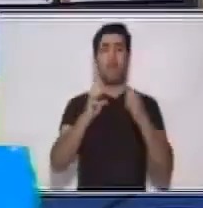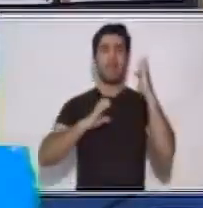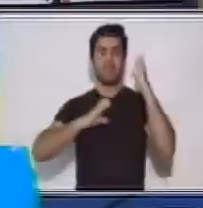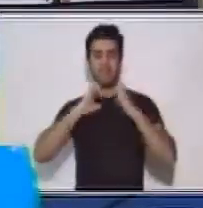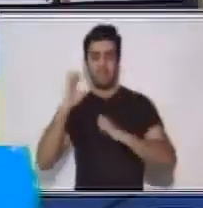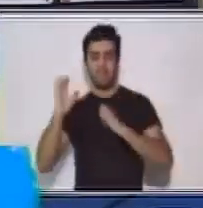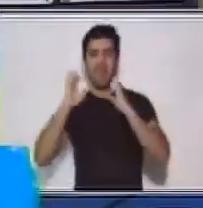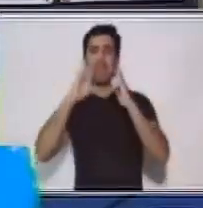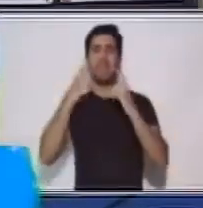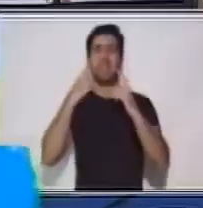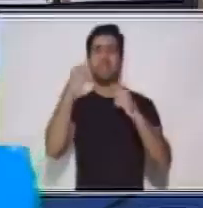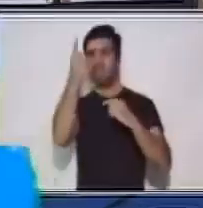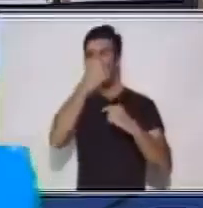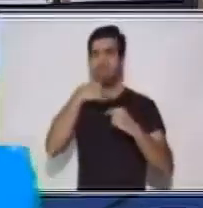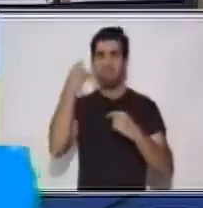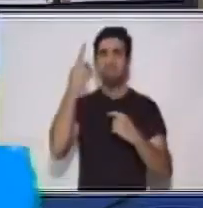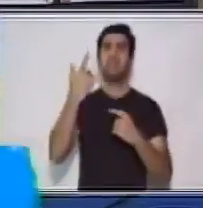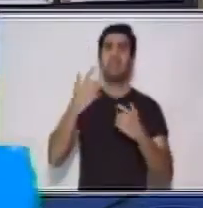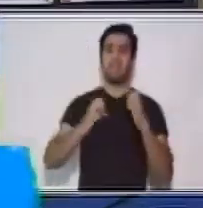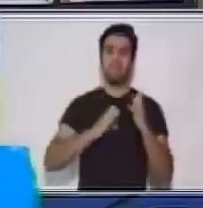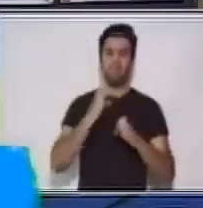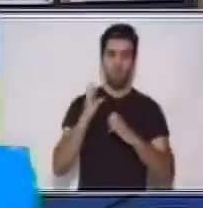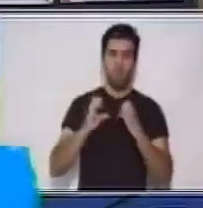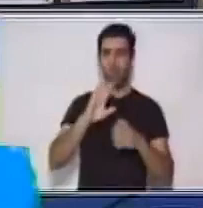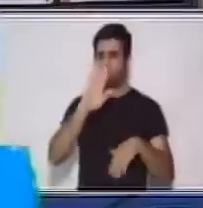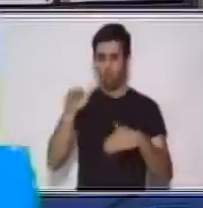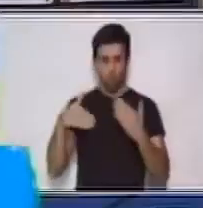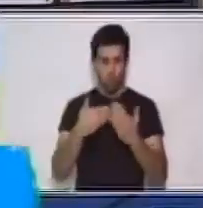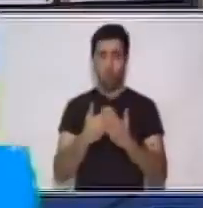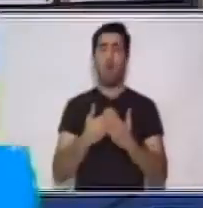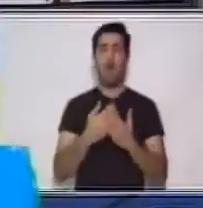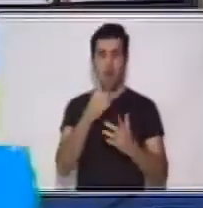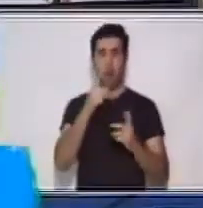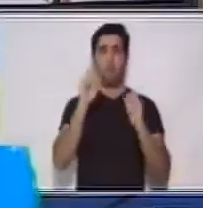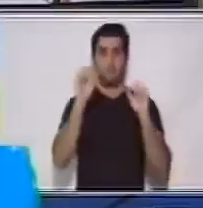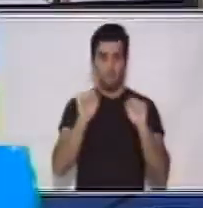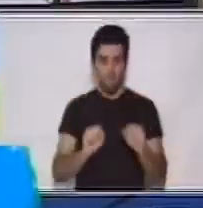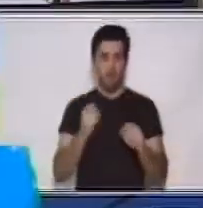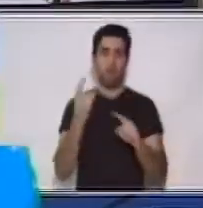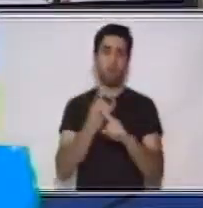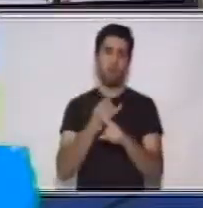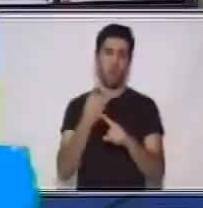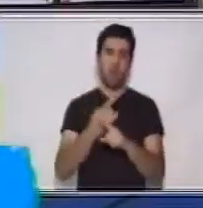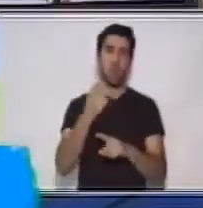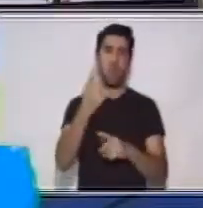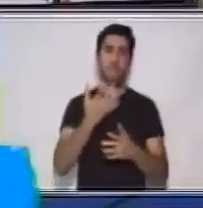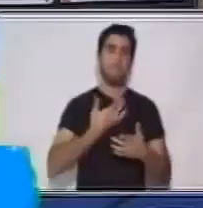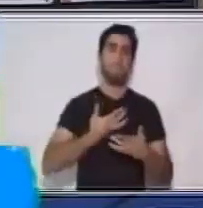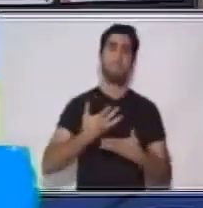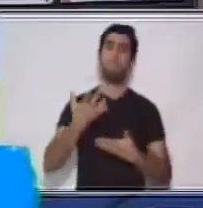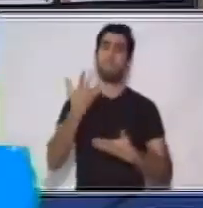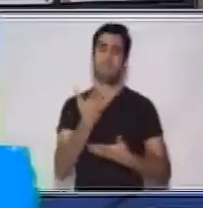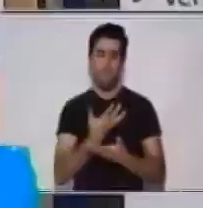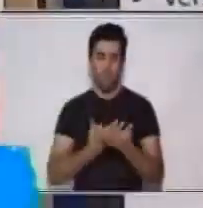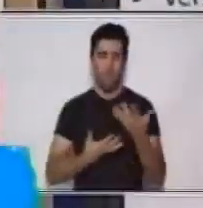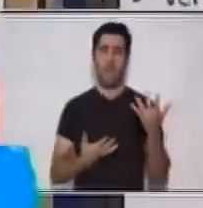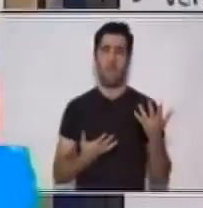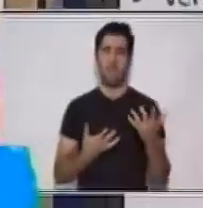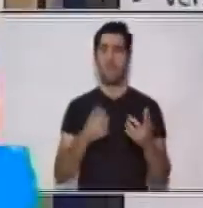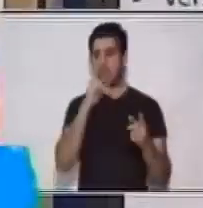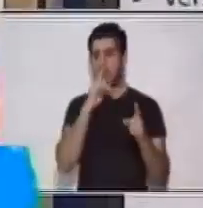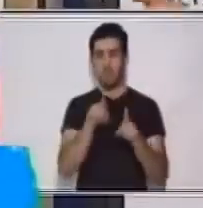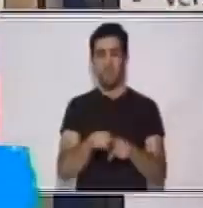tus emociones a través de un texto, puedes utilizar un poema. Y de manera general,